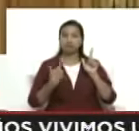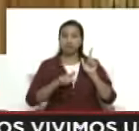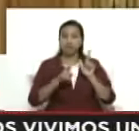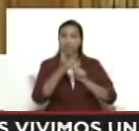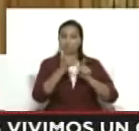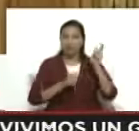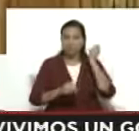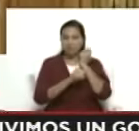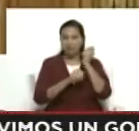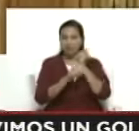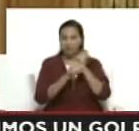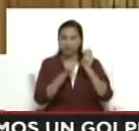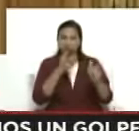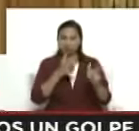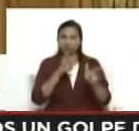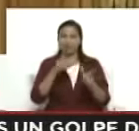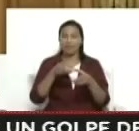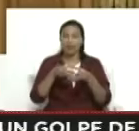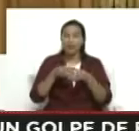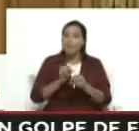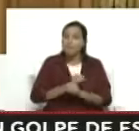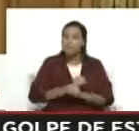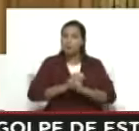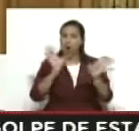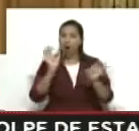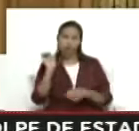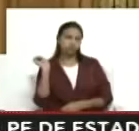granadas, fusiles y afines.